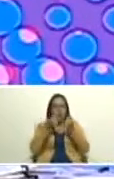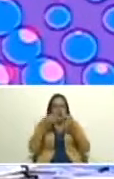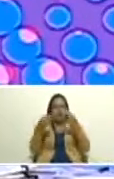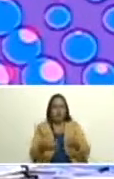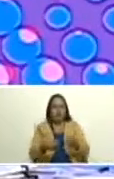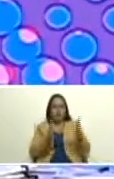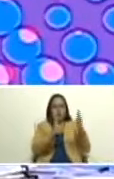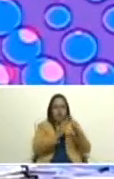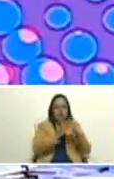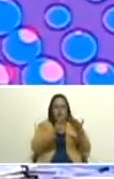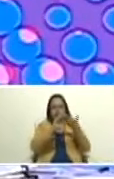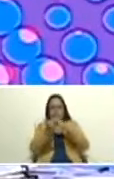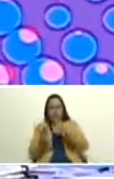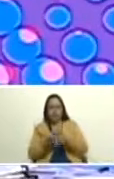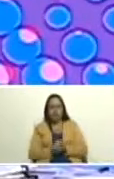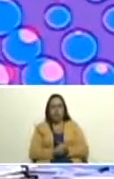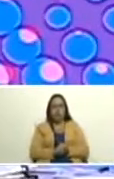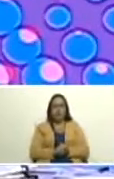tu comunidad,